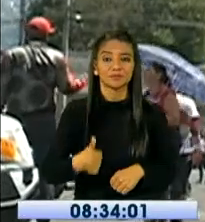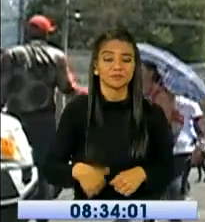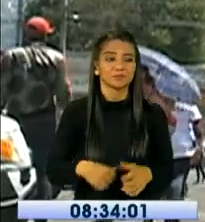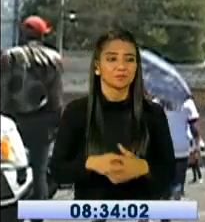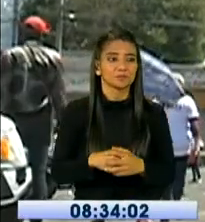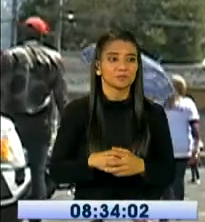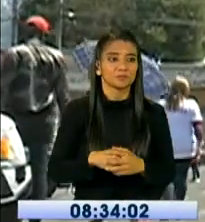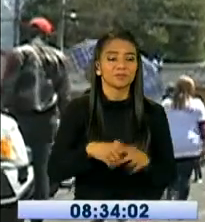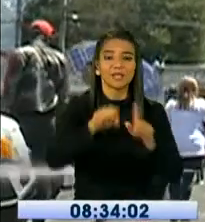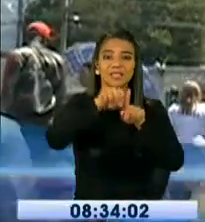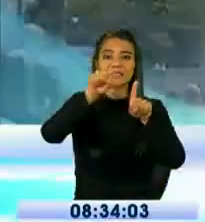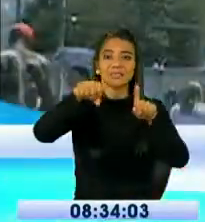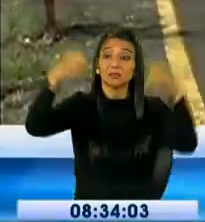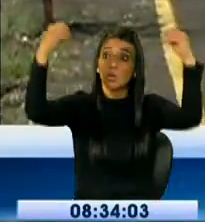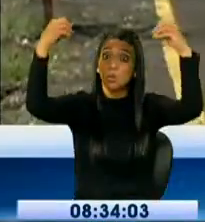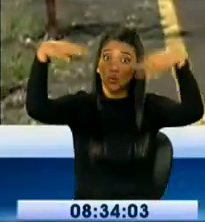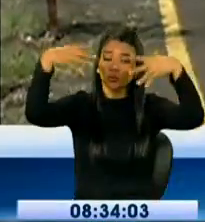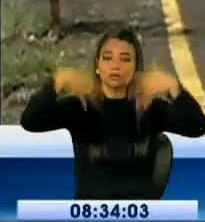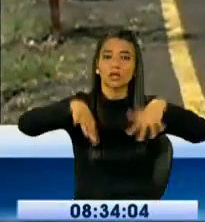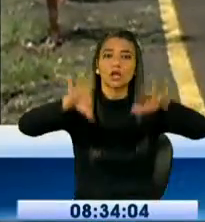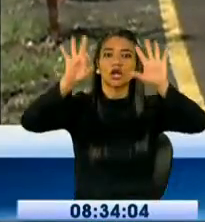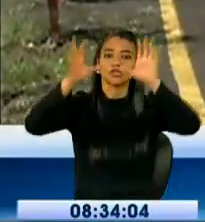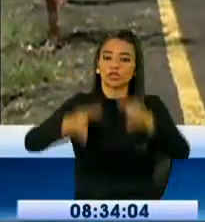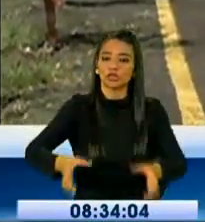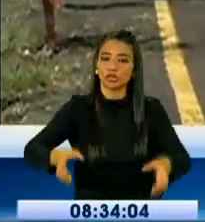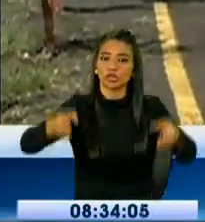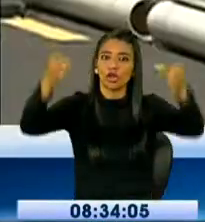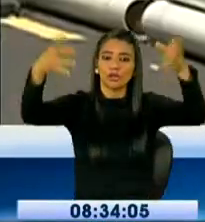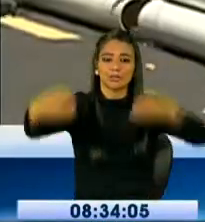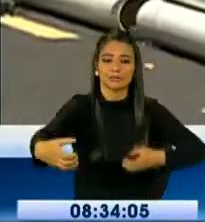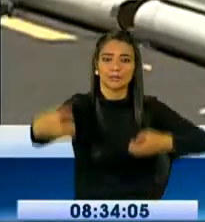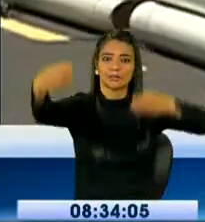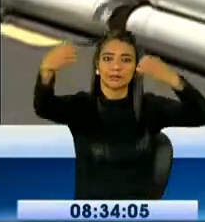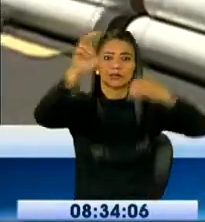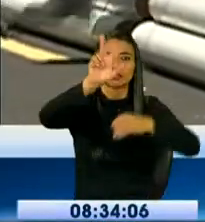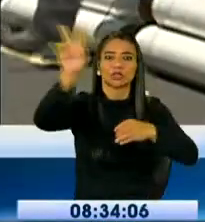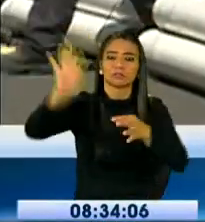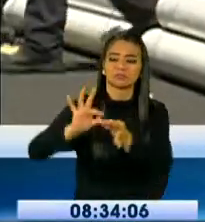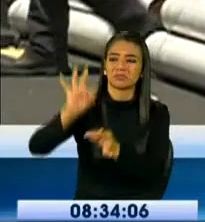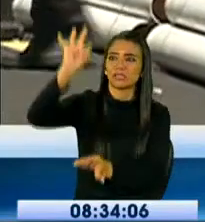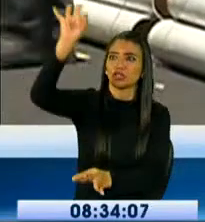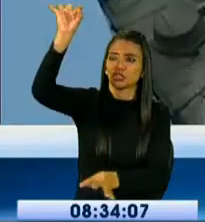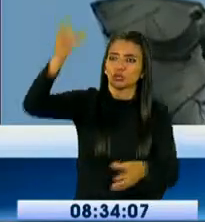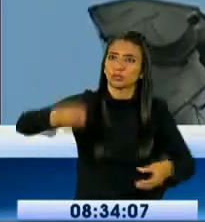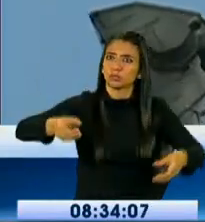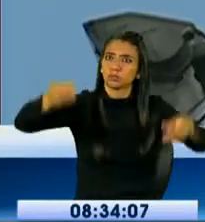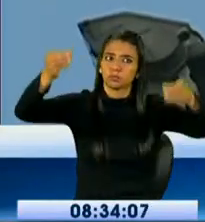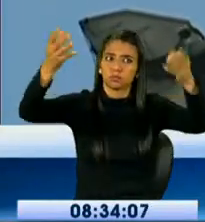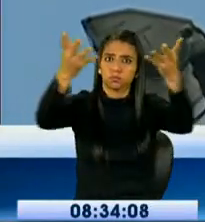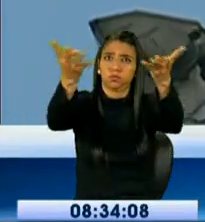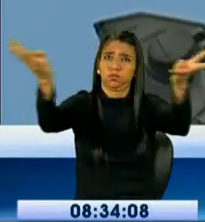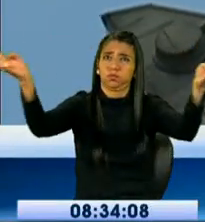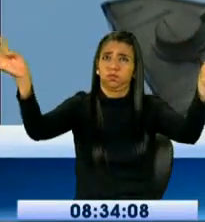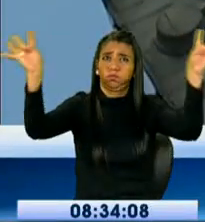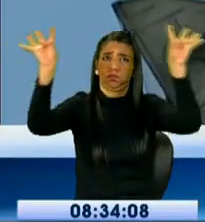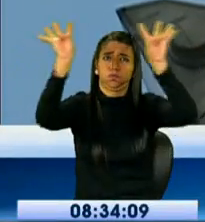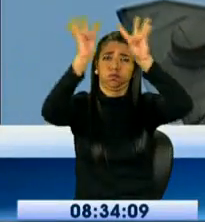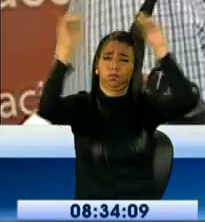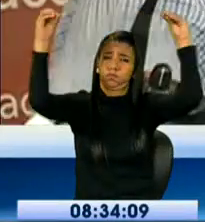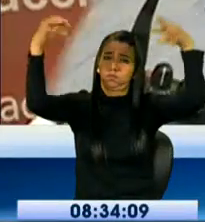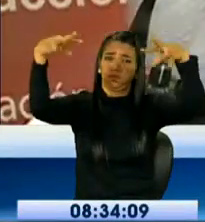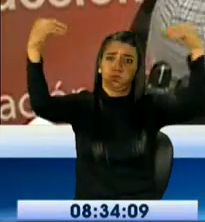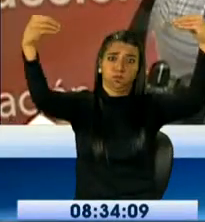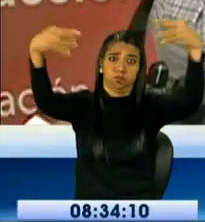El sistema de iluminación contará con 8 torres de 30 a 32 metros de altura, que sostendrán 440 reflectores de mercurio